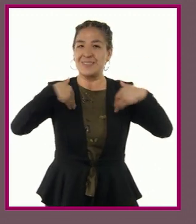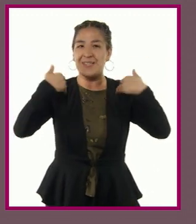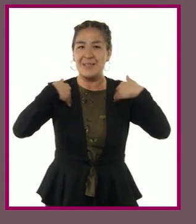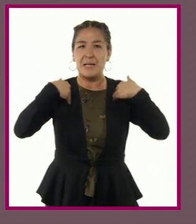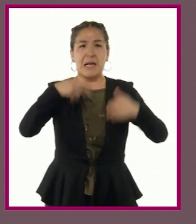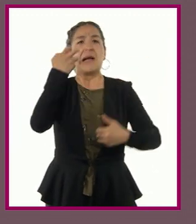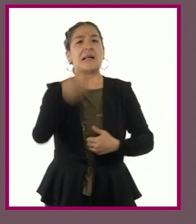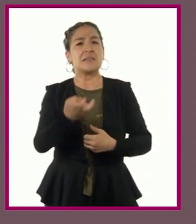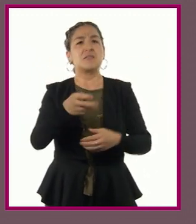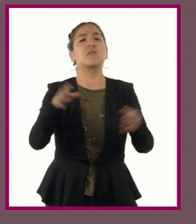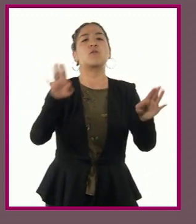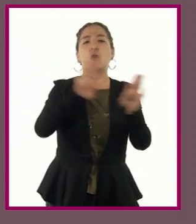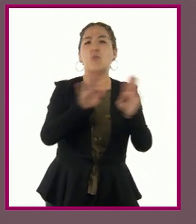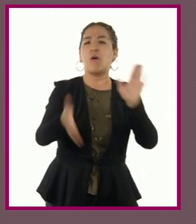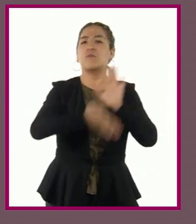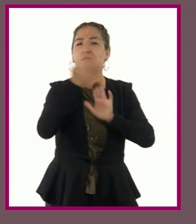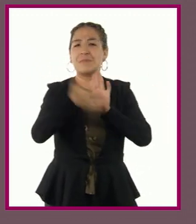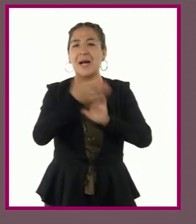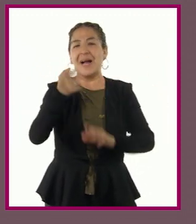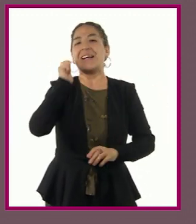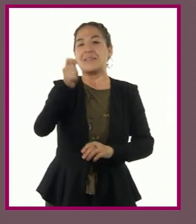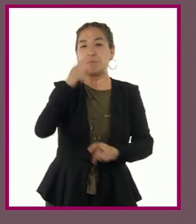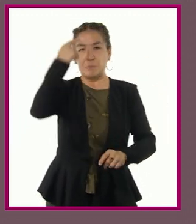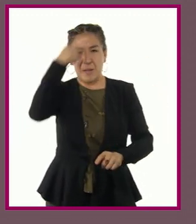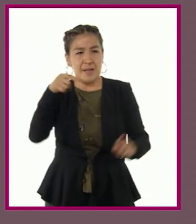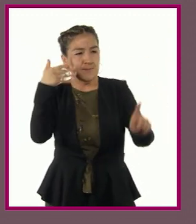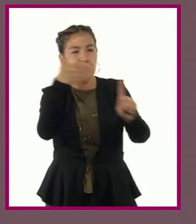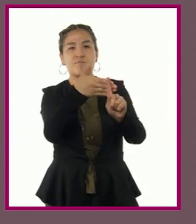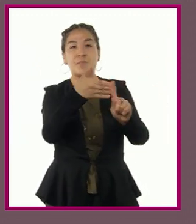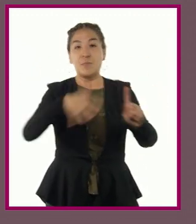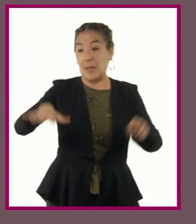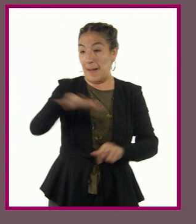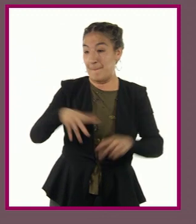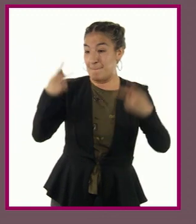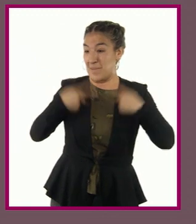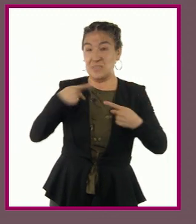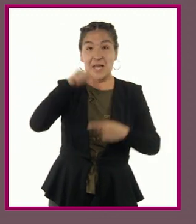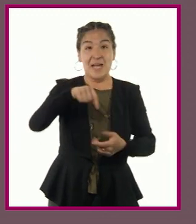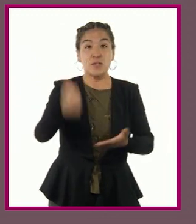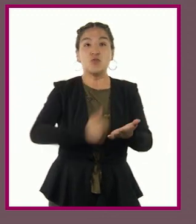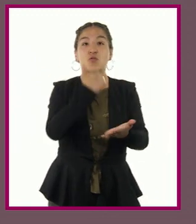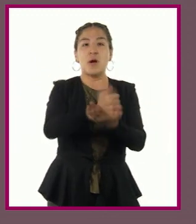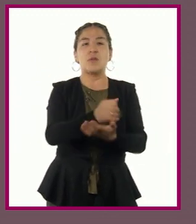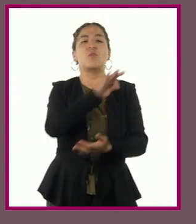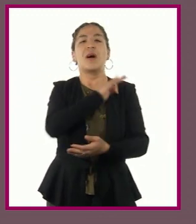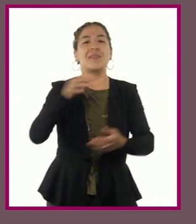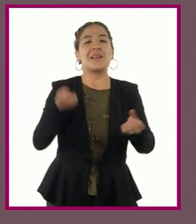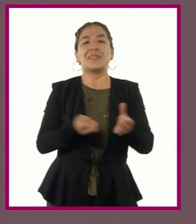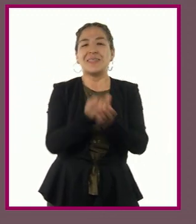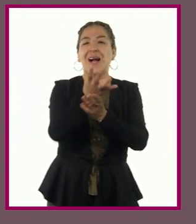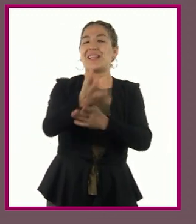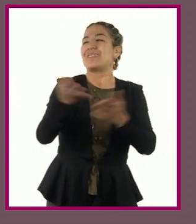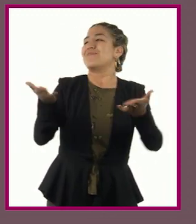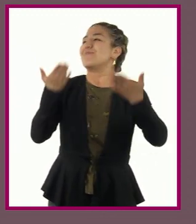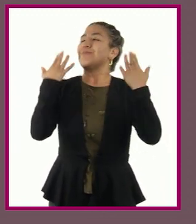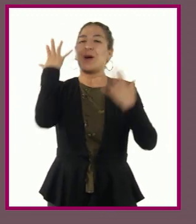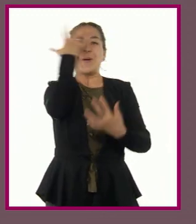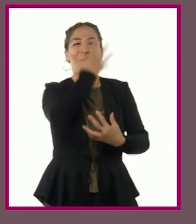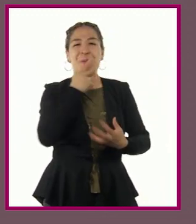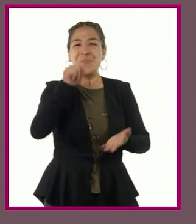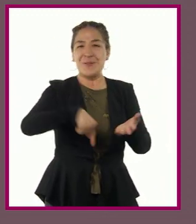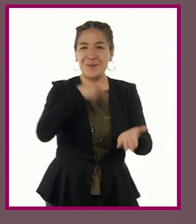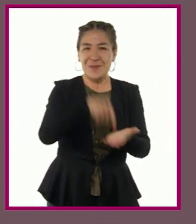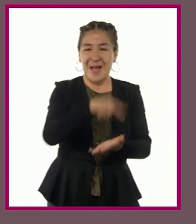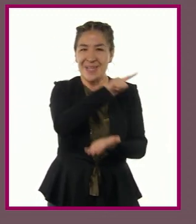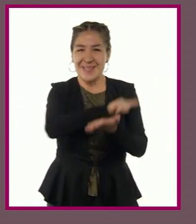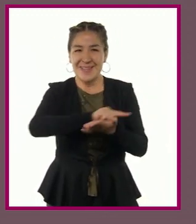cuales fueron construidos con el objetivo de que los habitantes de la urbe pudieran salir a respirar aire libre, pues